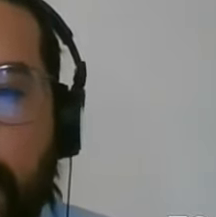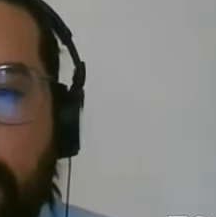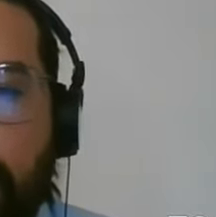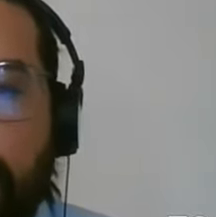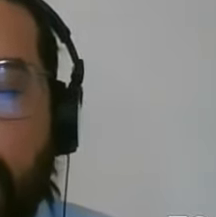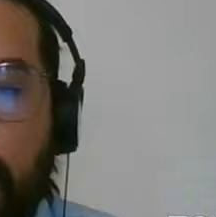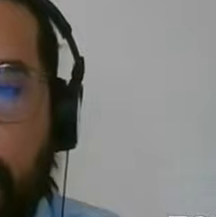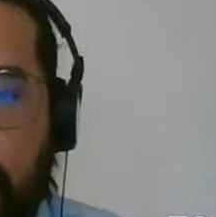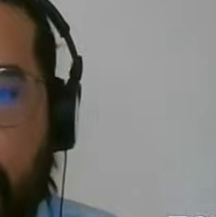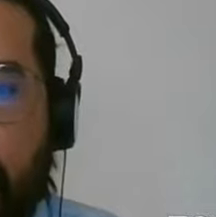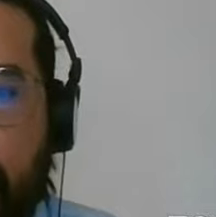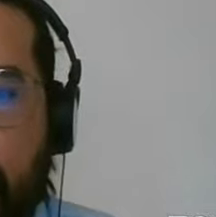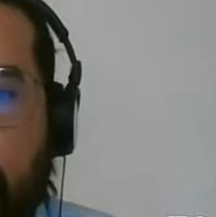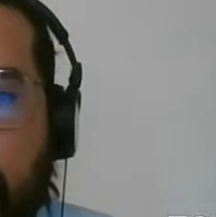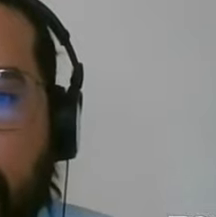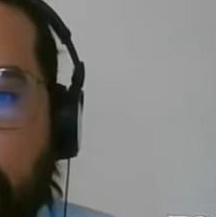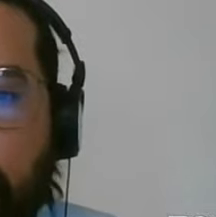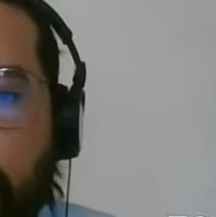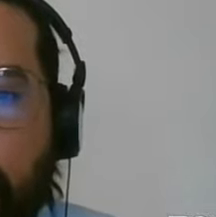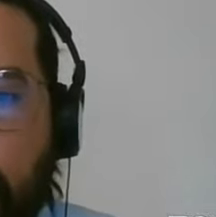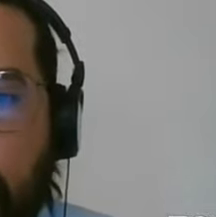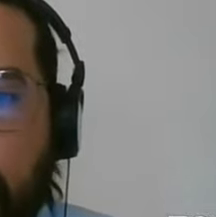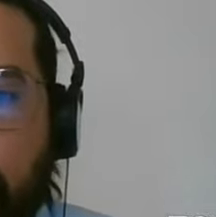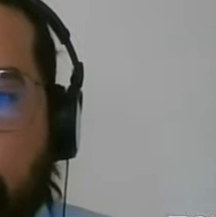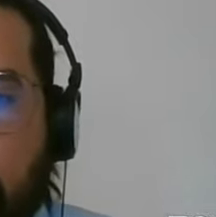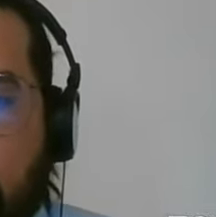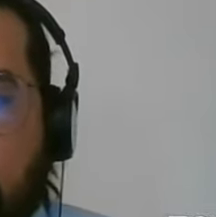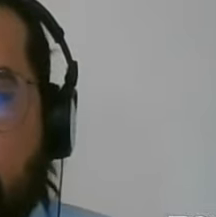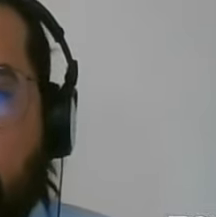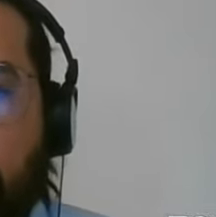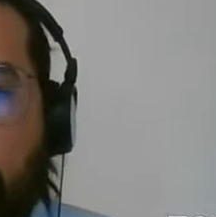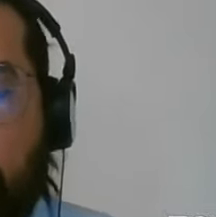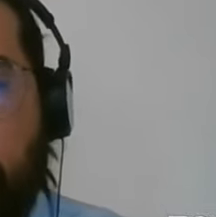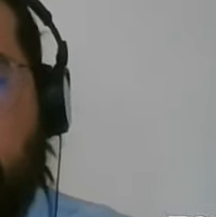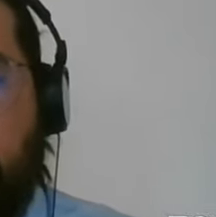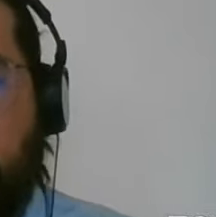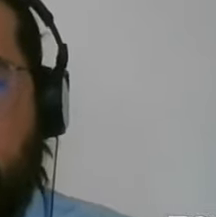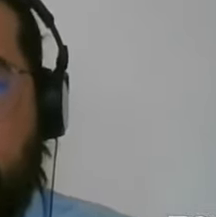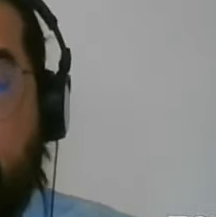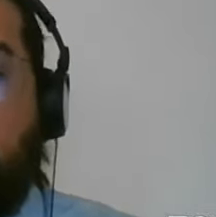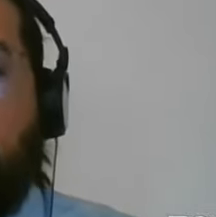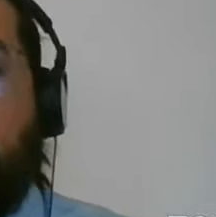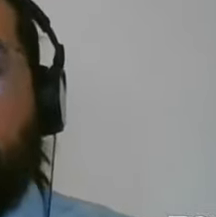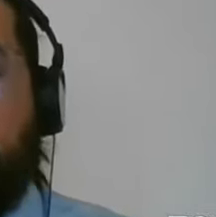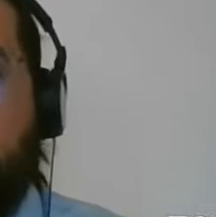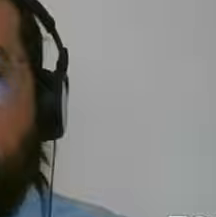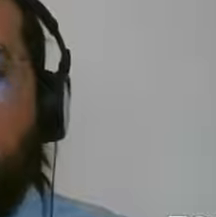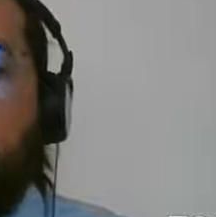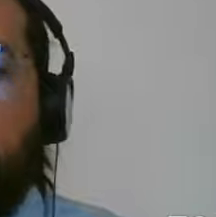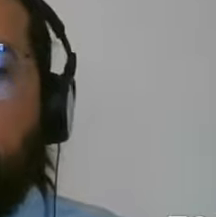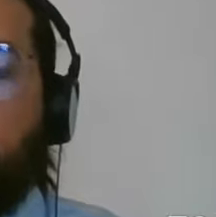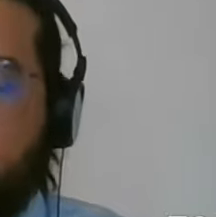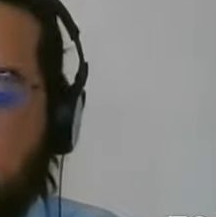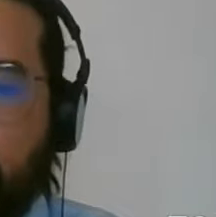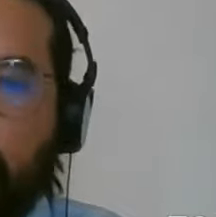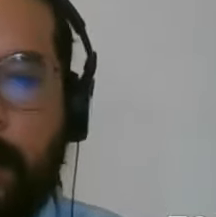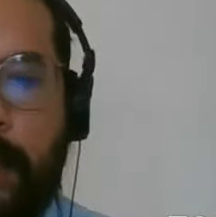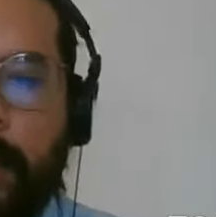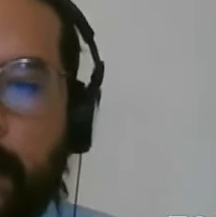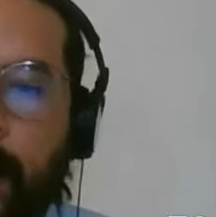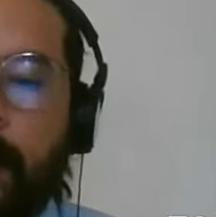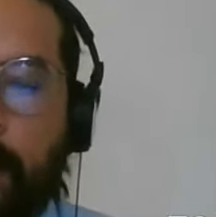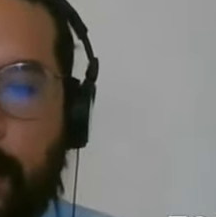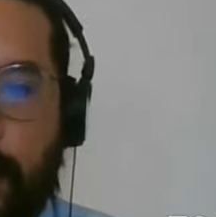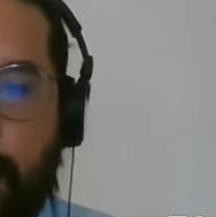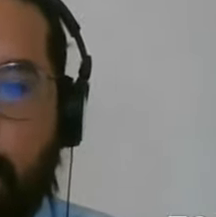criterios concretos de cada caso, en el caso de este cuaderno en específico y de los demás